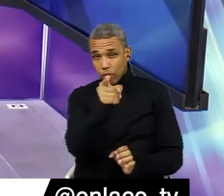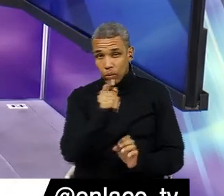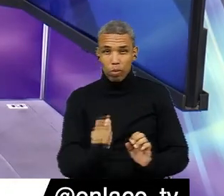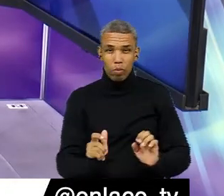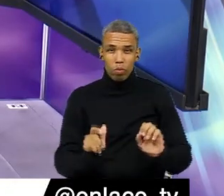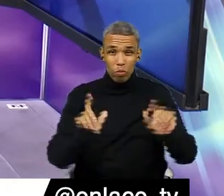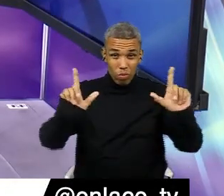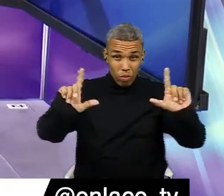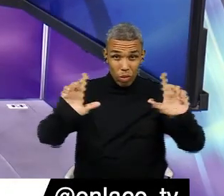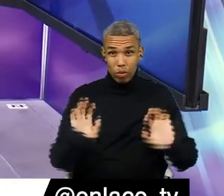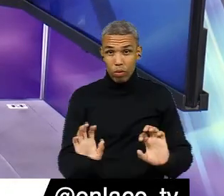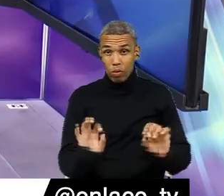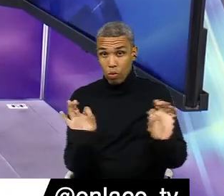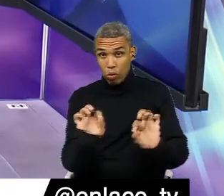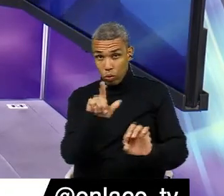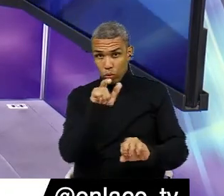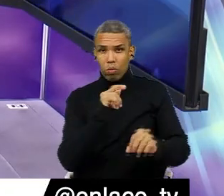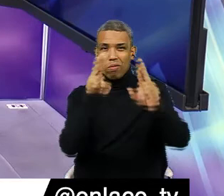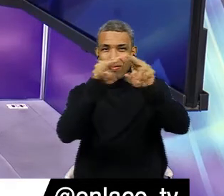conectan con nosotros a través de